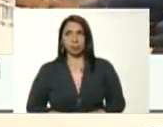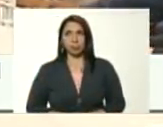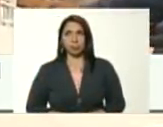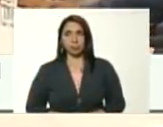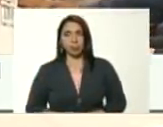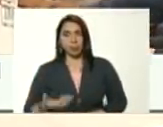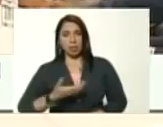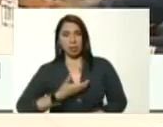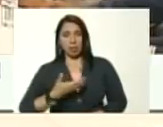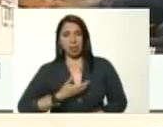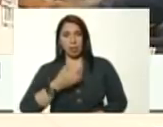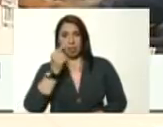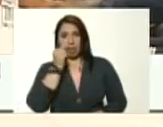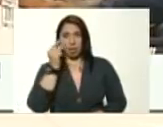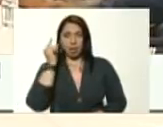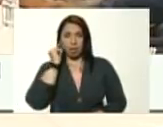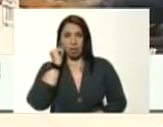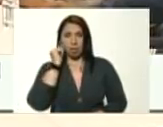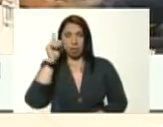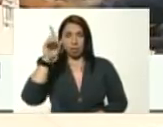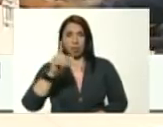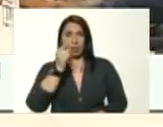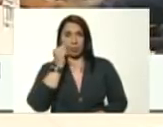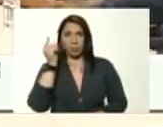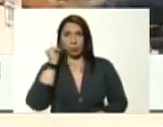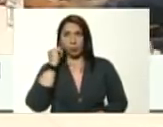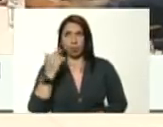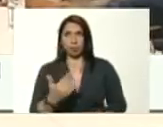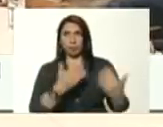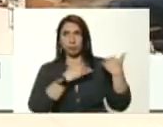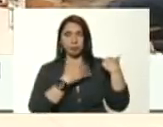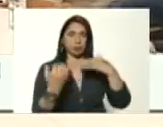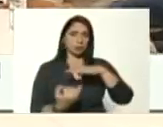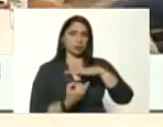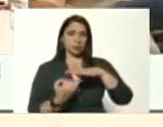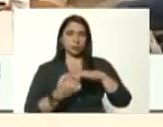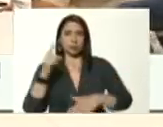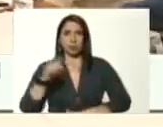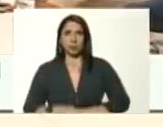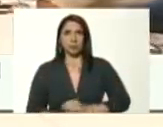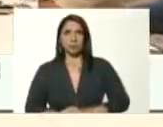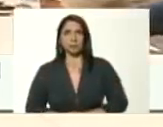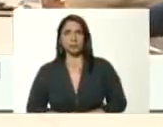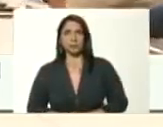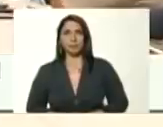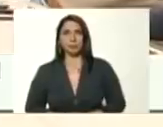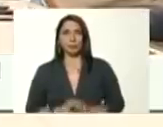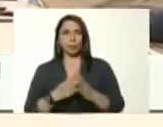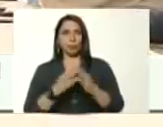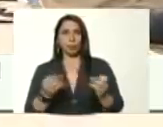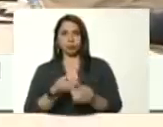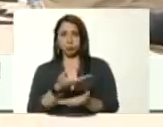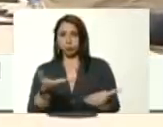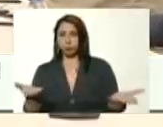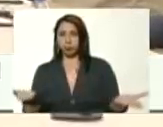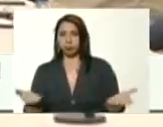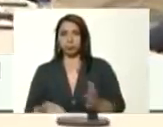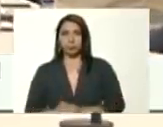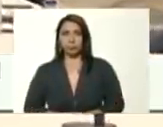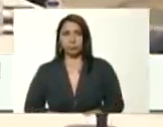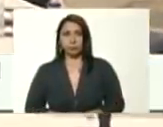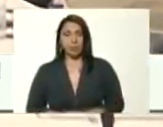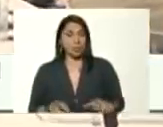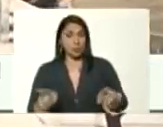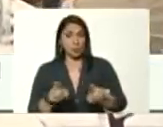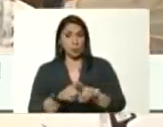diputados representantes las instituciones y por supuesto a todos aquellos que como en mi caso